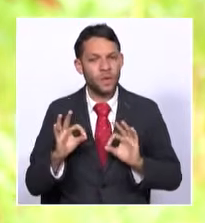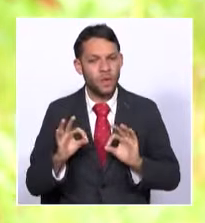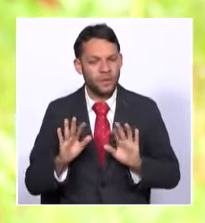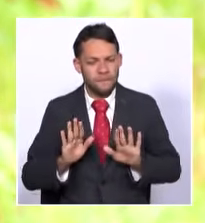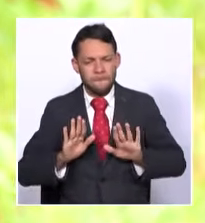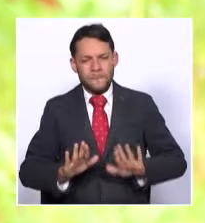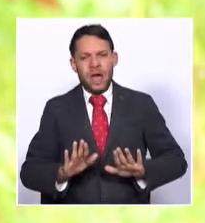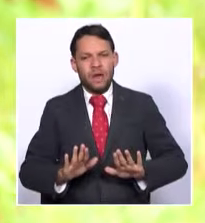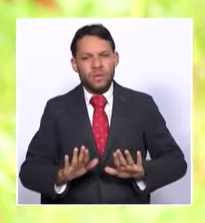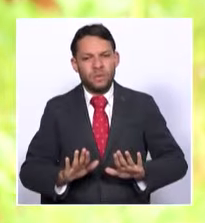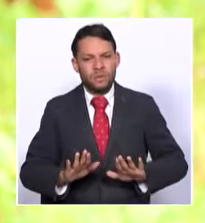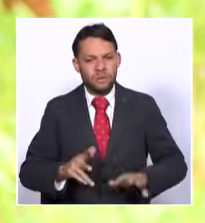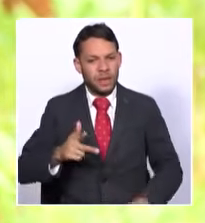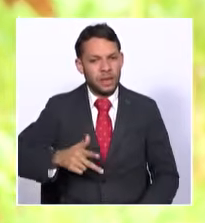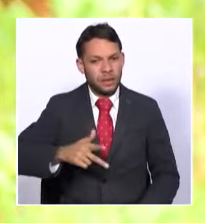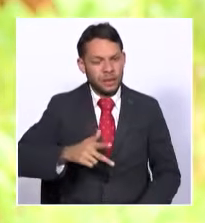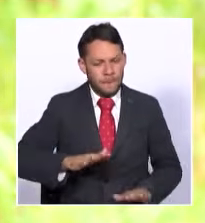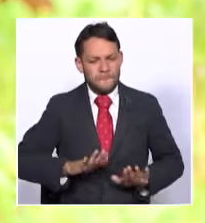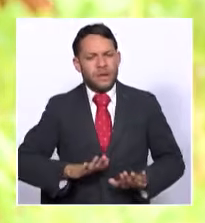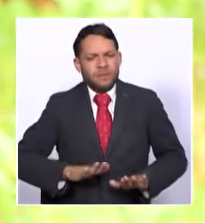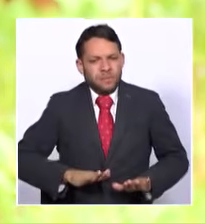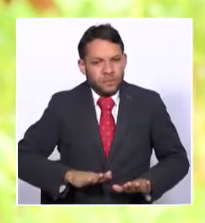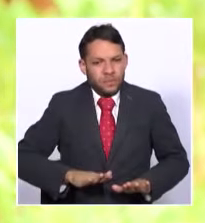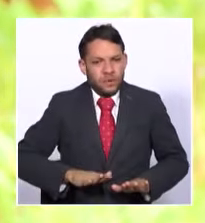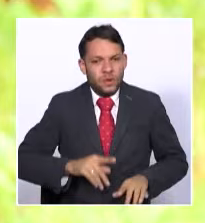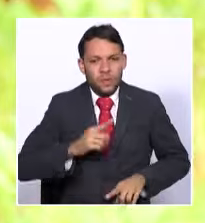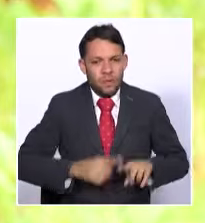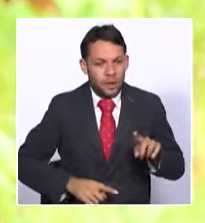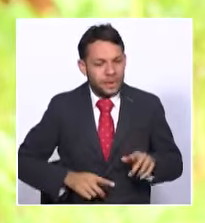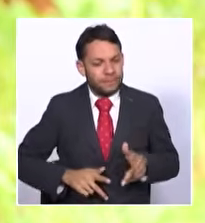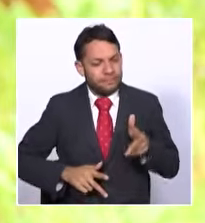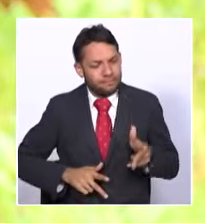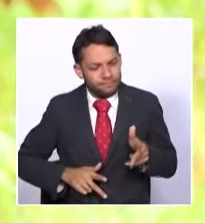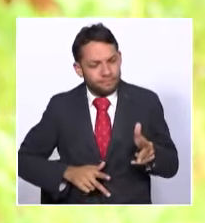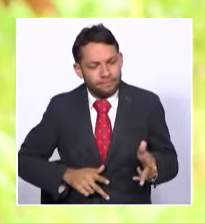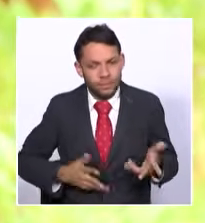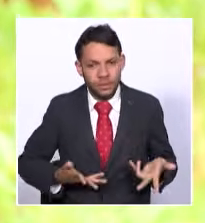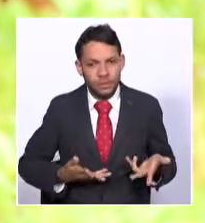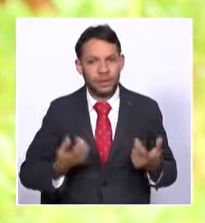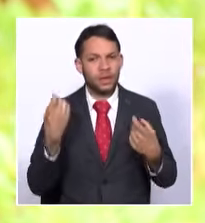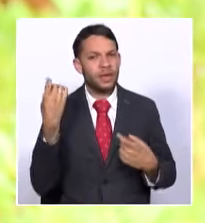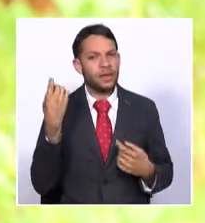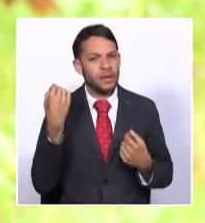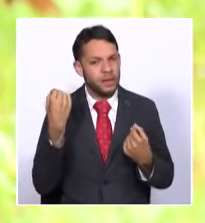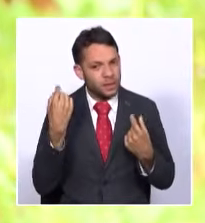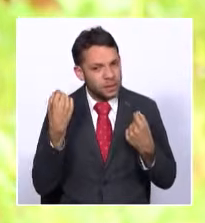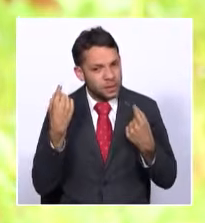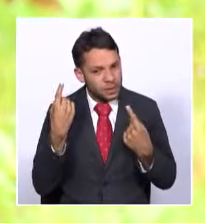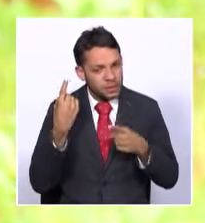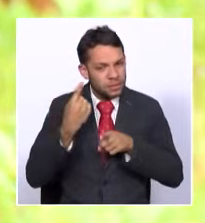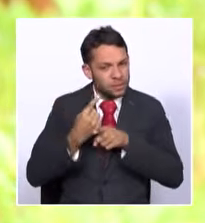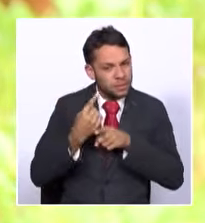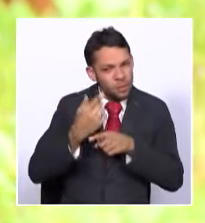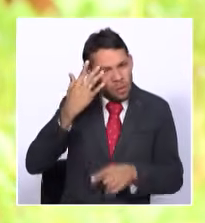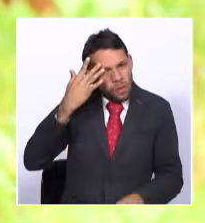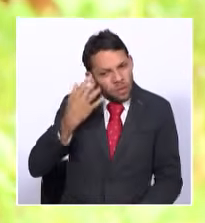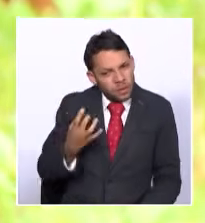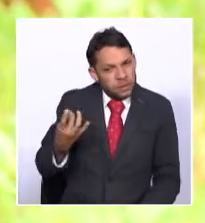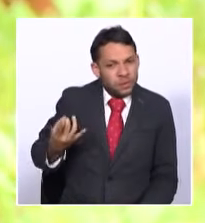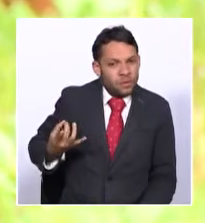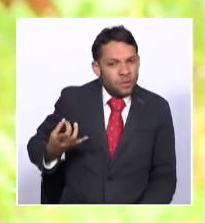es lo que uno más comúnmente escucha. Y entender por qué es ese dolor, porque como nosotros